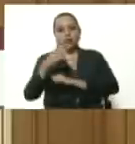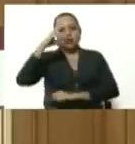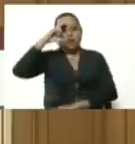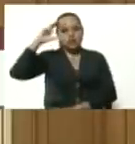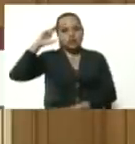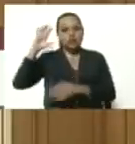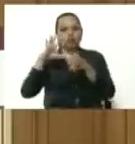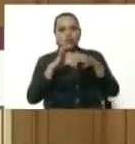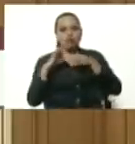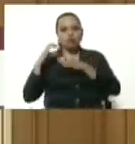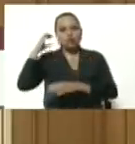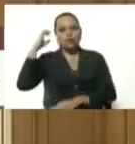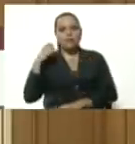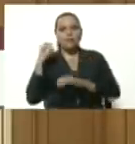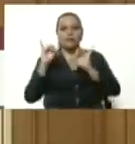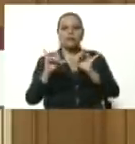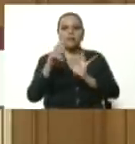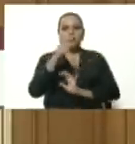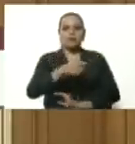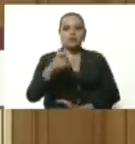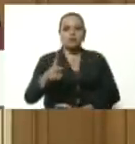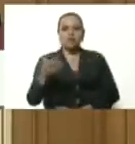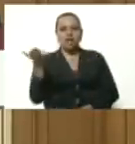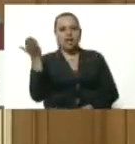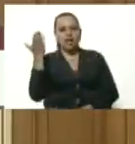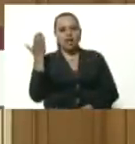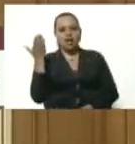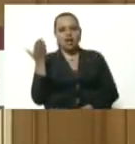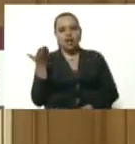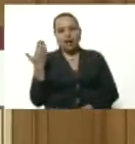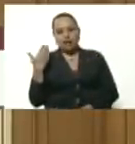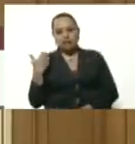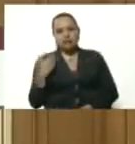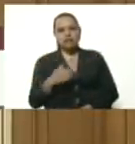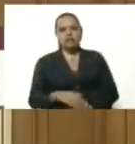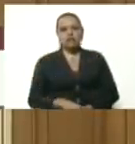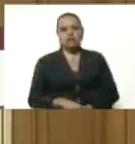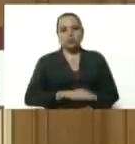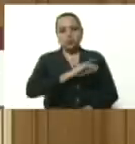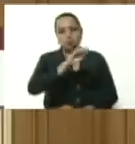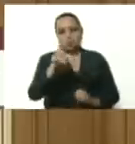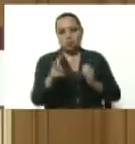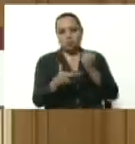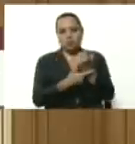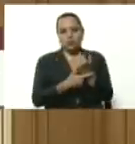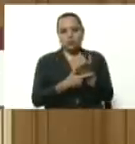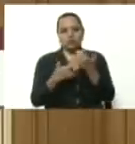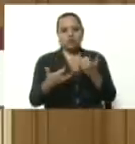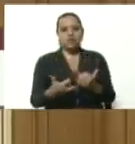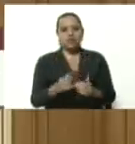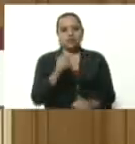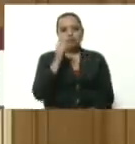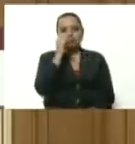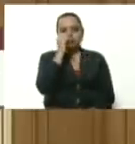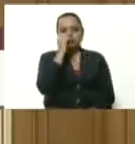Y es la misma persona que recientemente, aun cuando Juan Guaidó ya se había